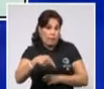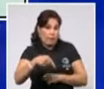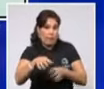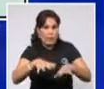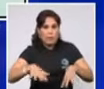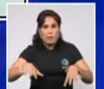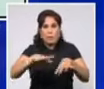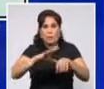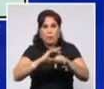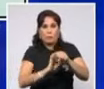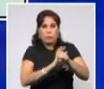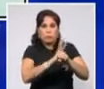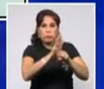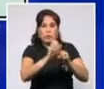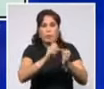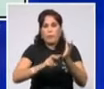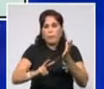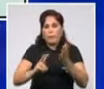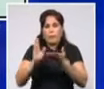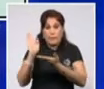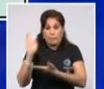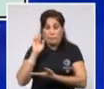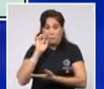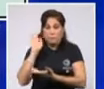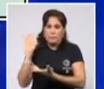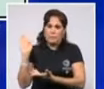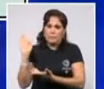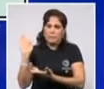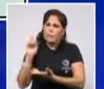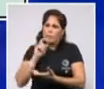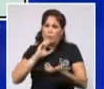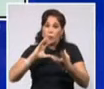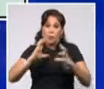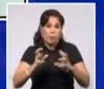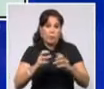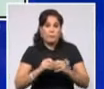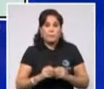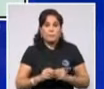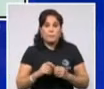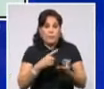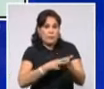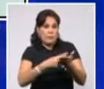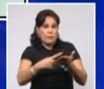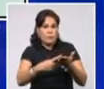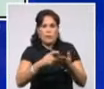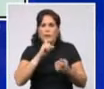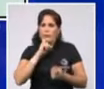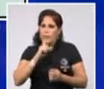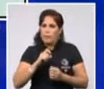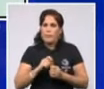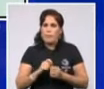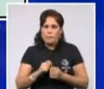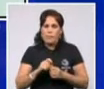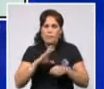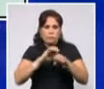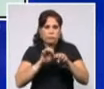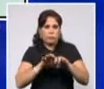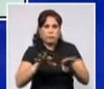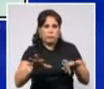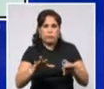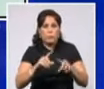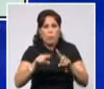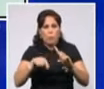situación epidemiológica que, como se puede ver ahí, es compleja en las últimas semanas, en los últimos días. La próxima,